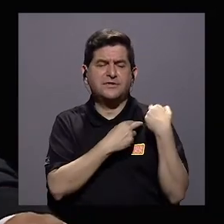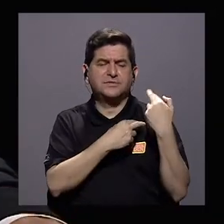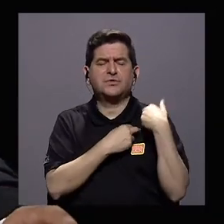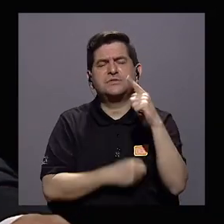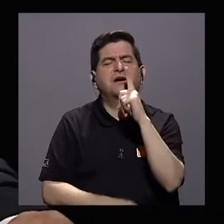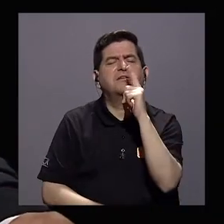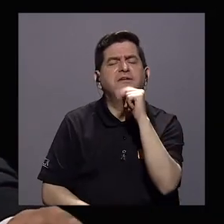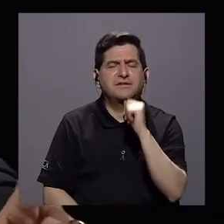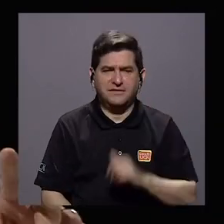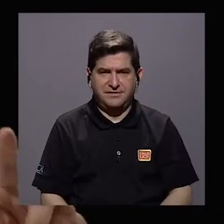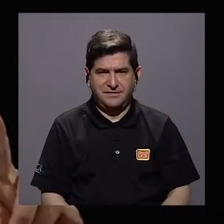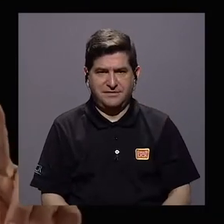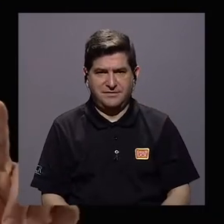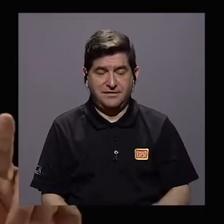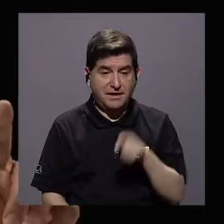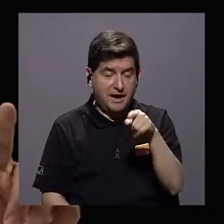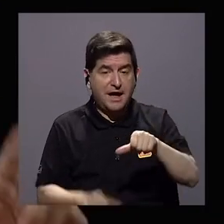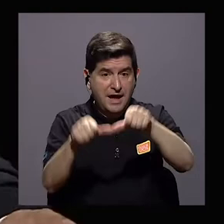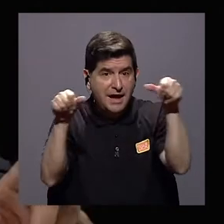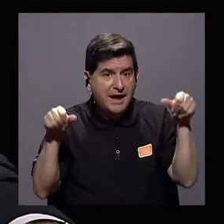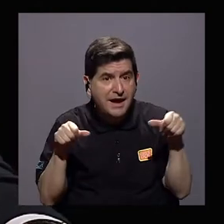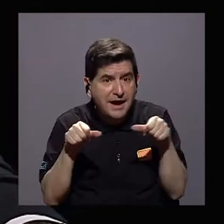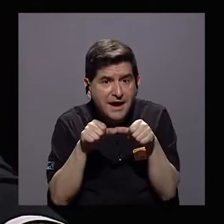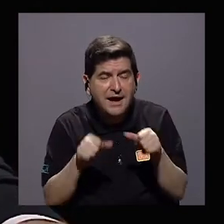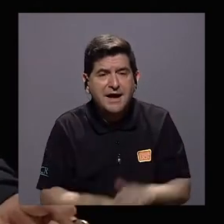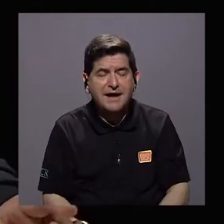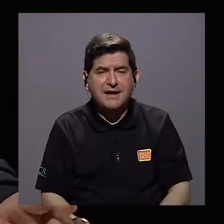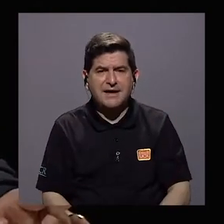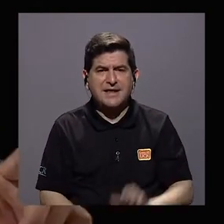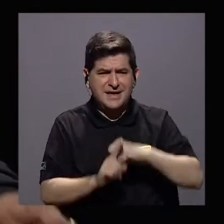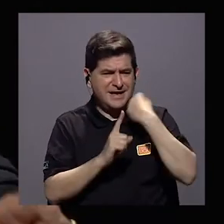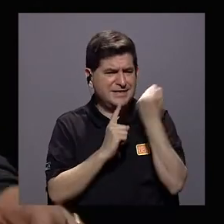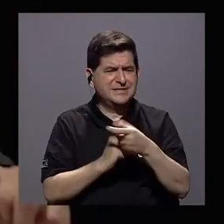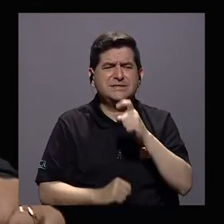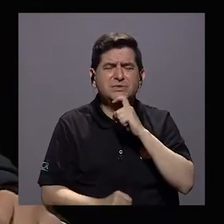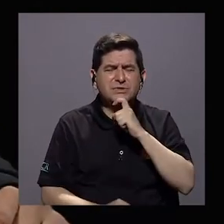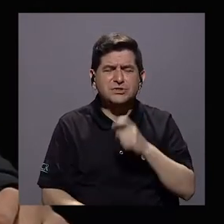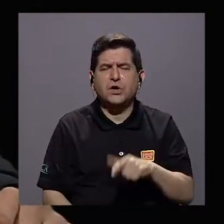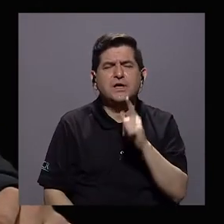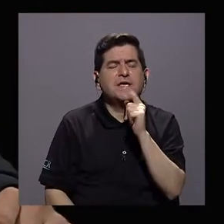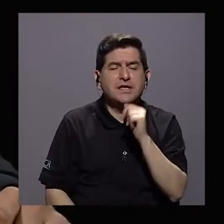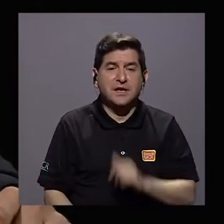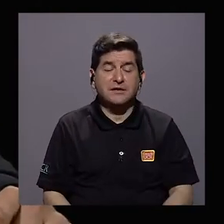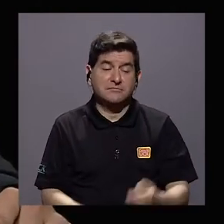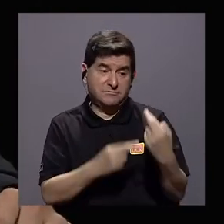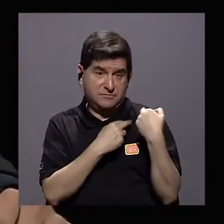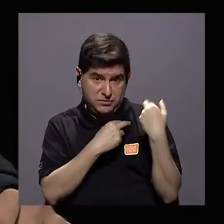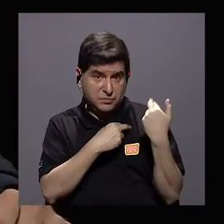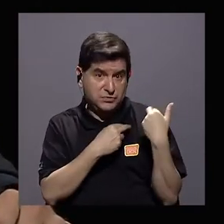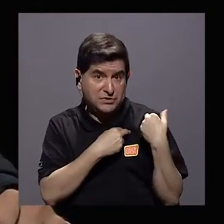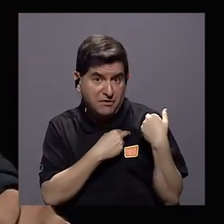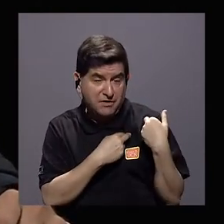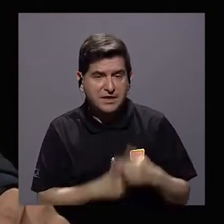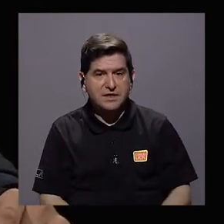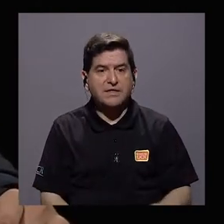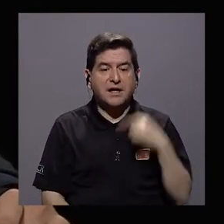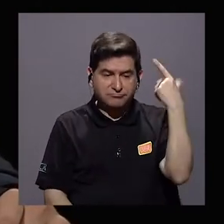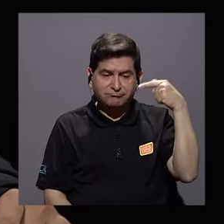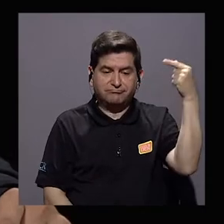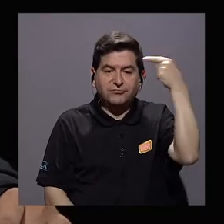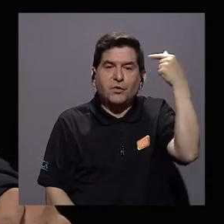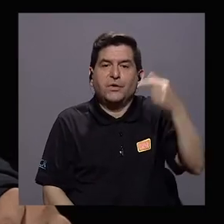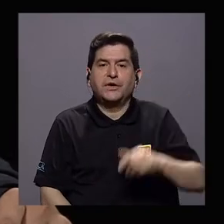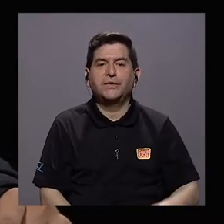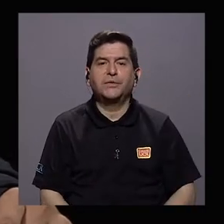la responsabilidad de que el sector esté en esa situación? Pues la responsabilidad es mucha